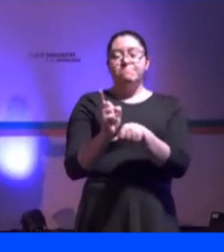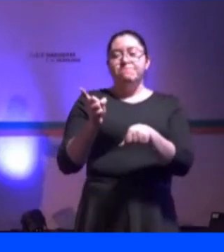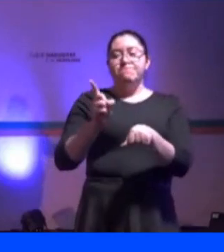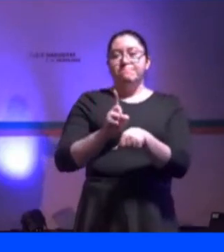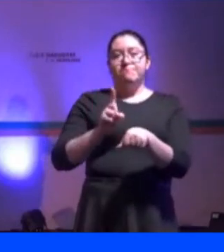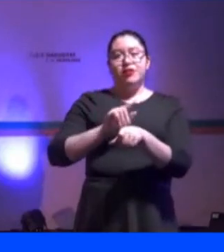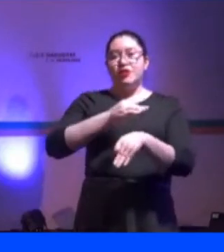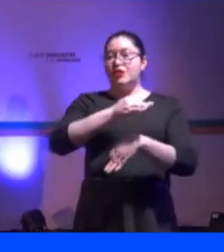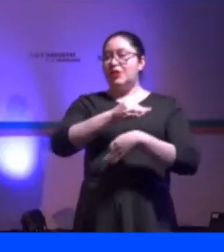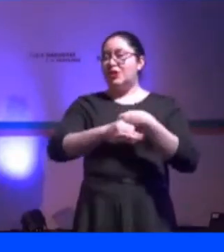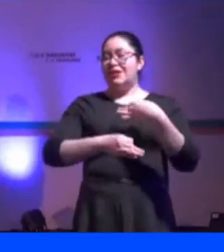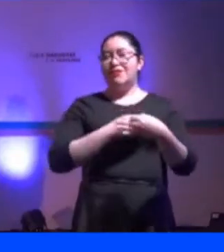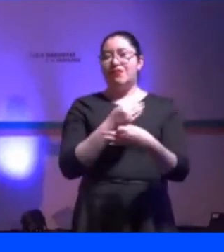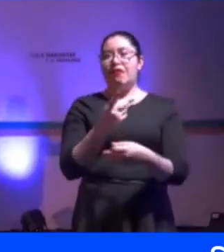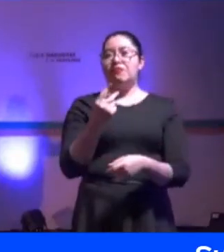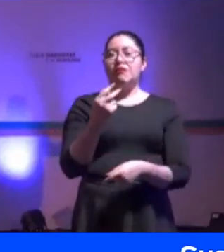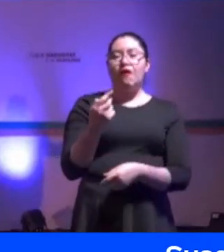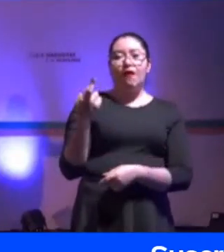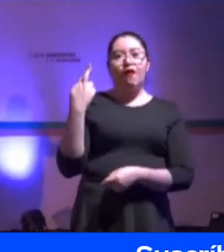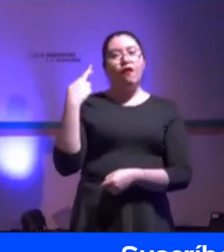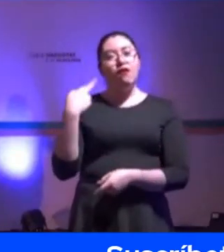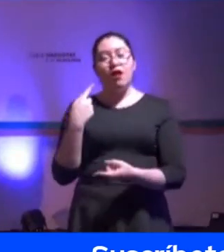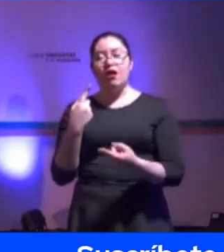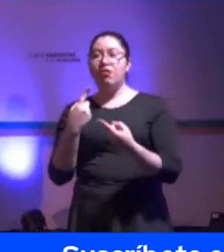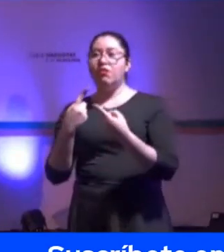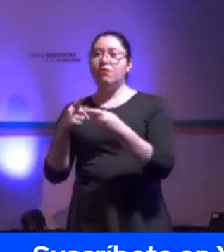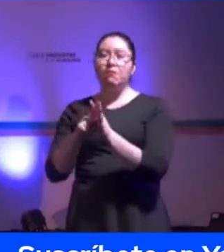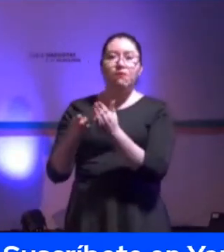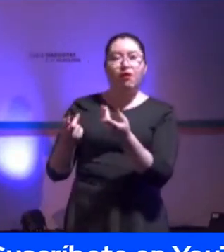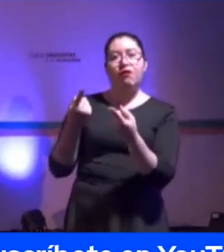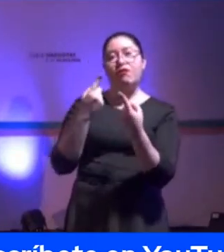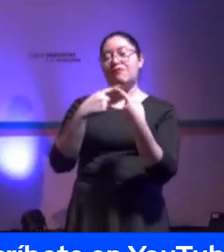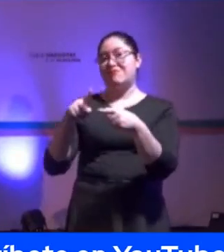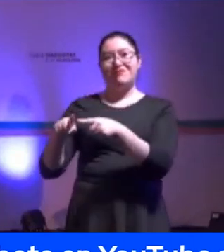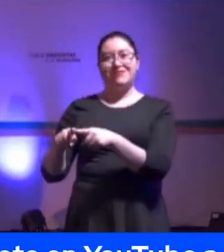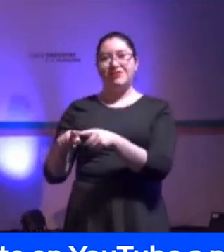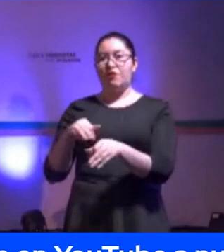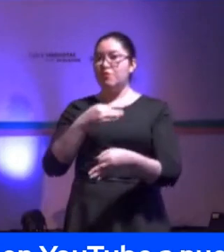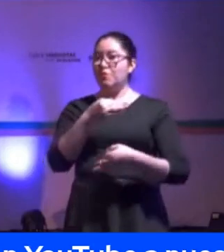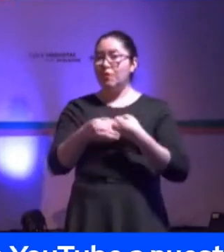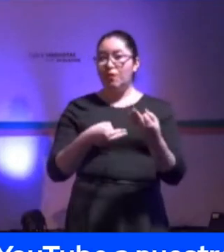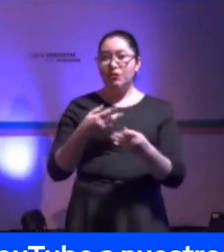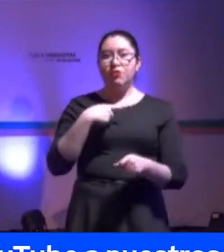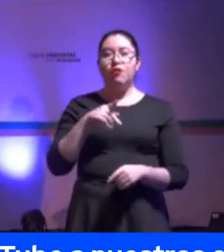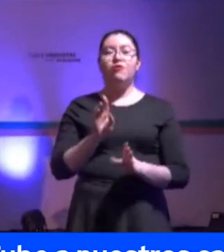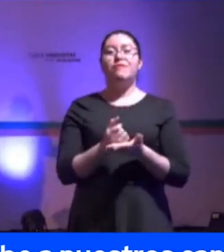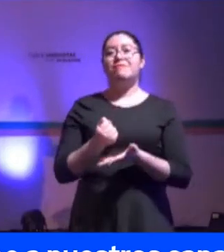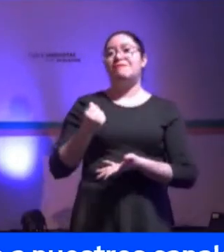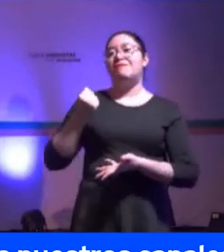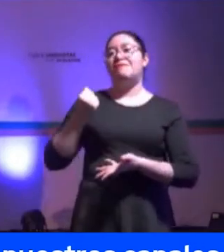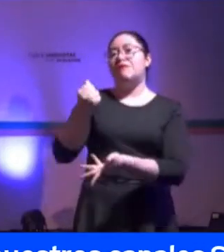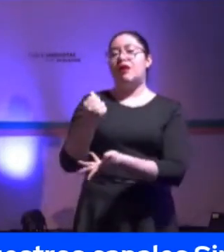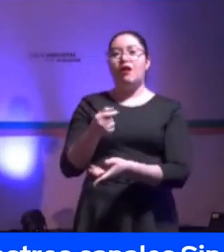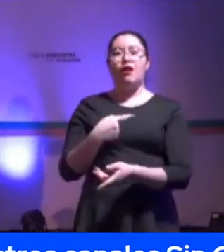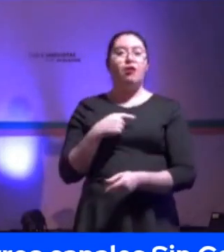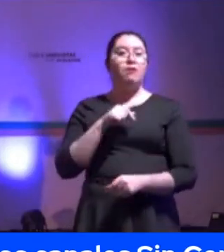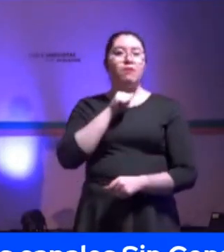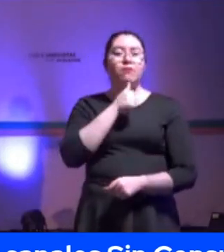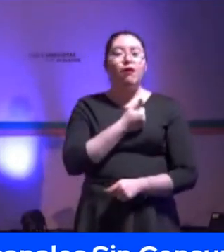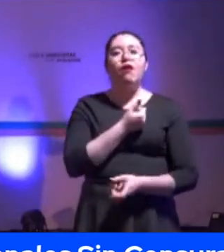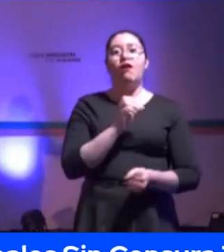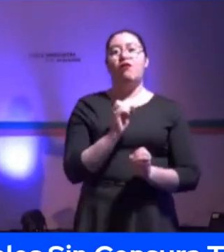medios, porque ahí no hay línea, que no les mientan, no nos pagan, no